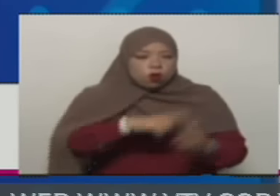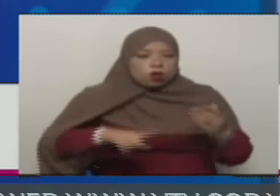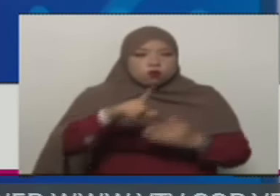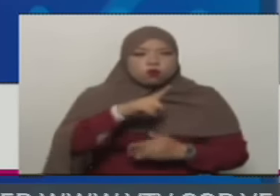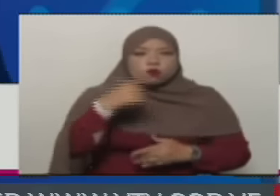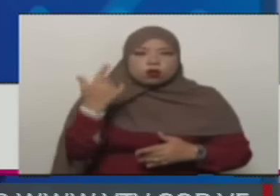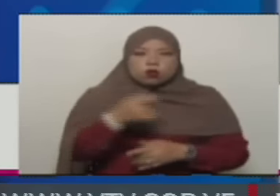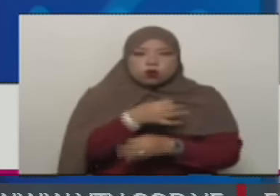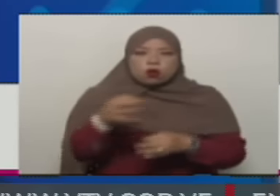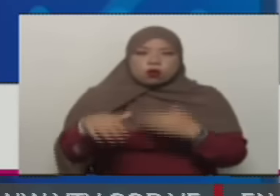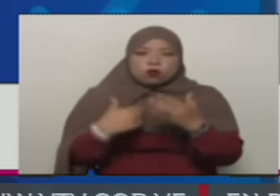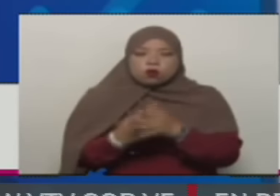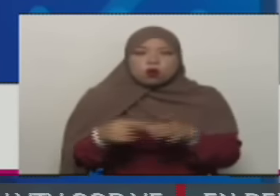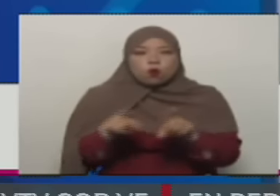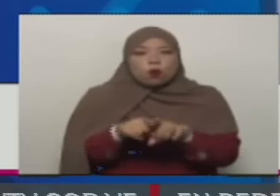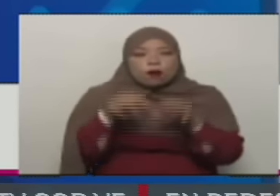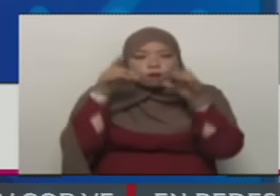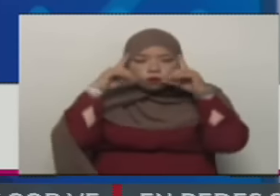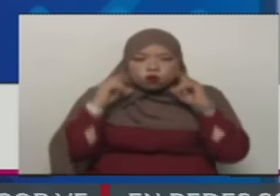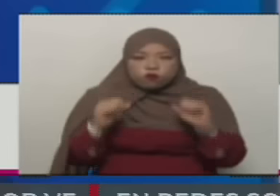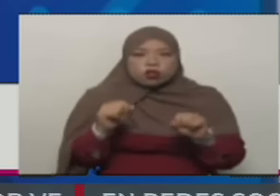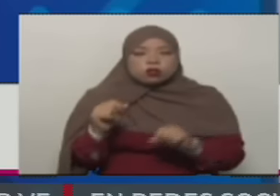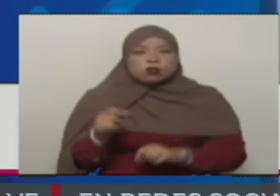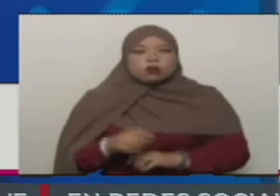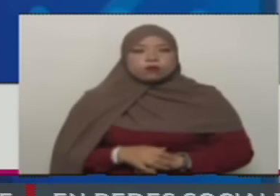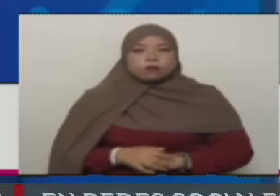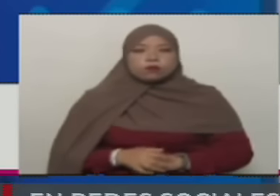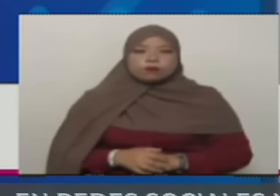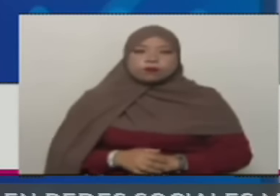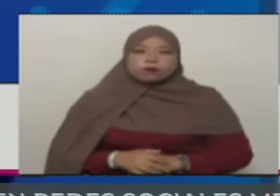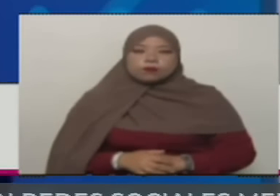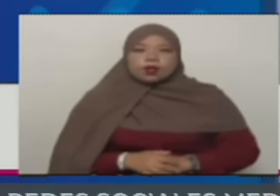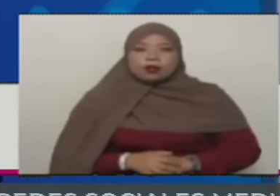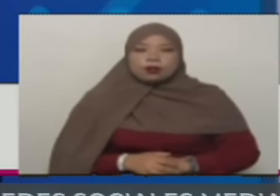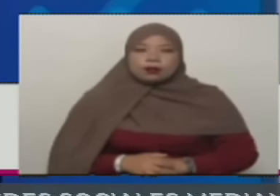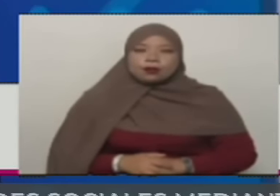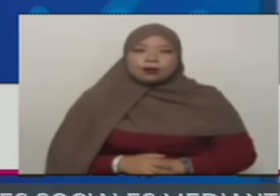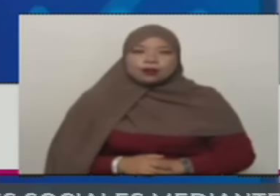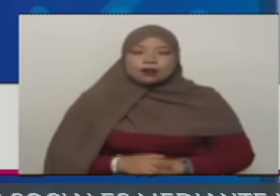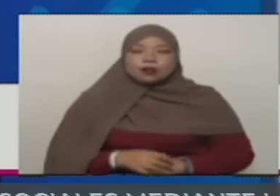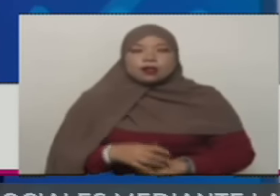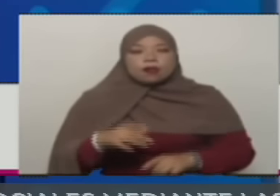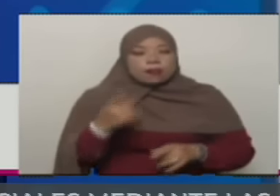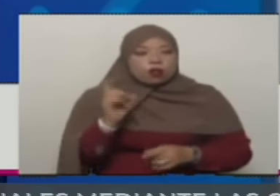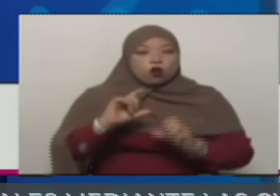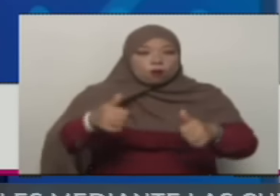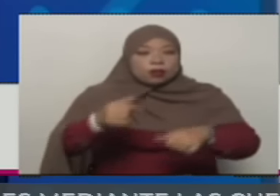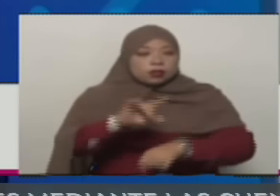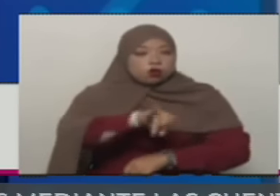ser casi un astronauta, pues. Tiene que volar para que cuando llegue al nivel universitario,